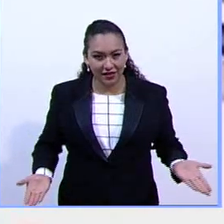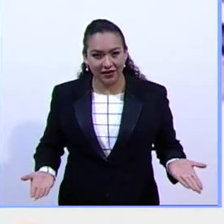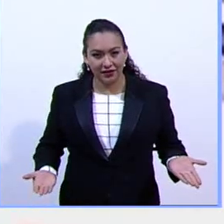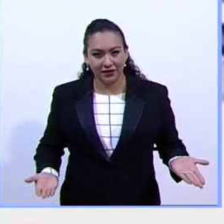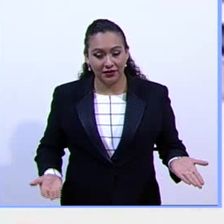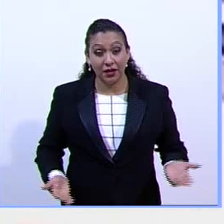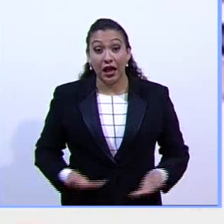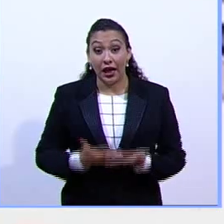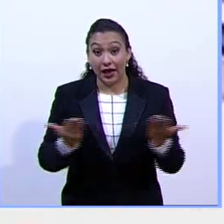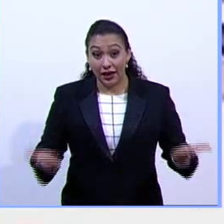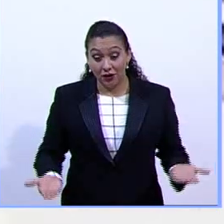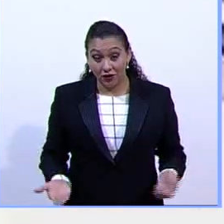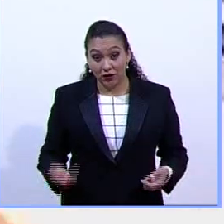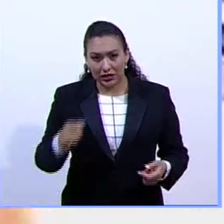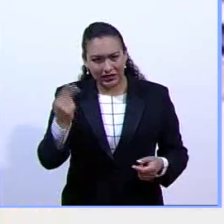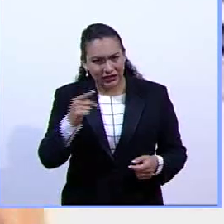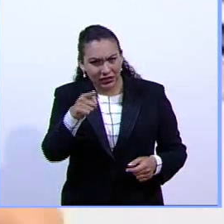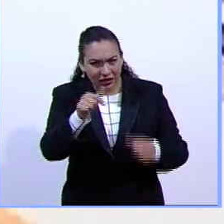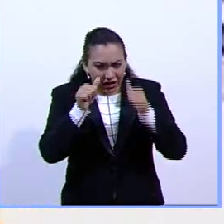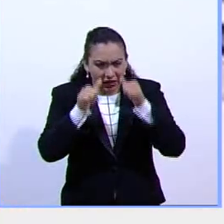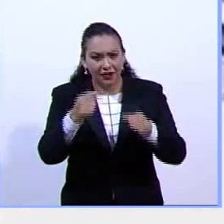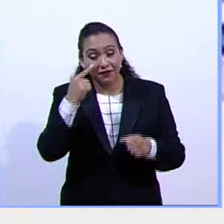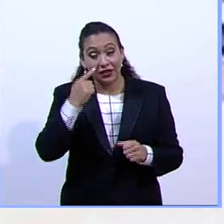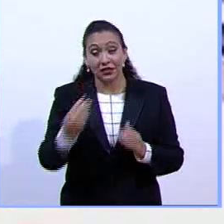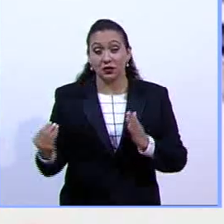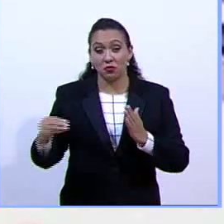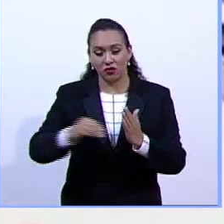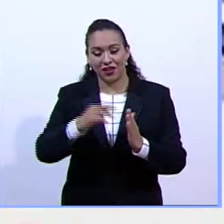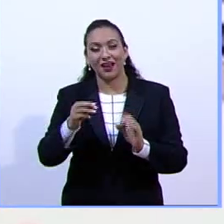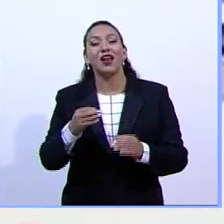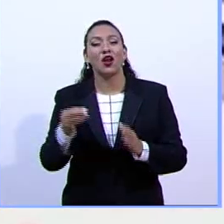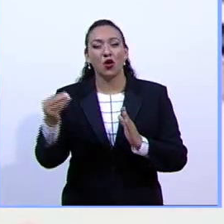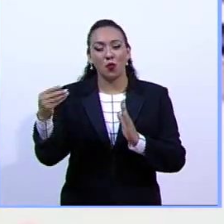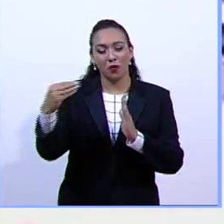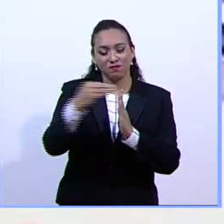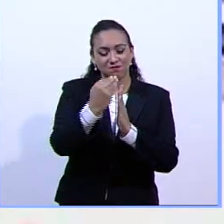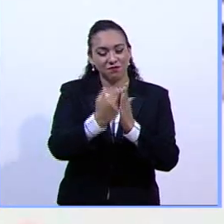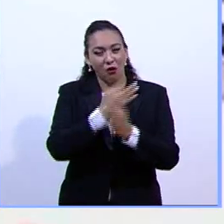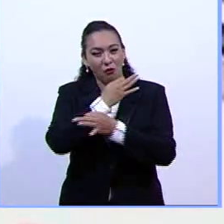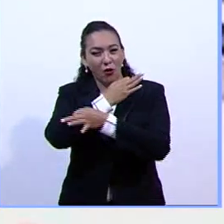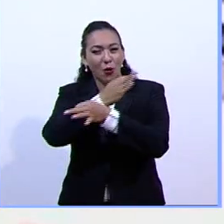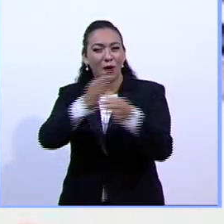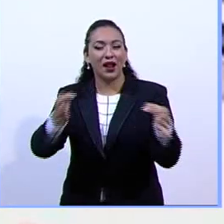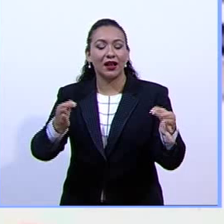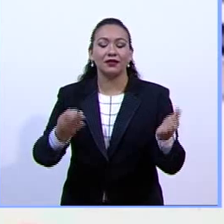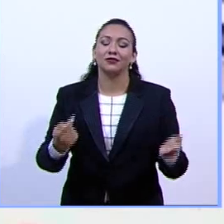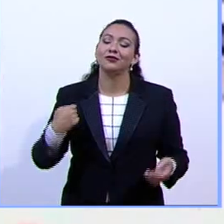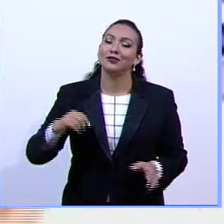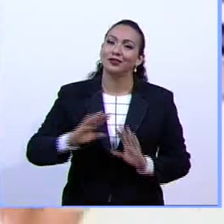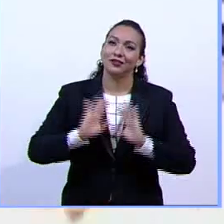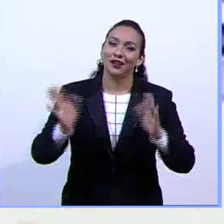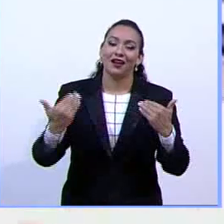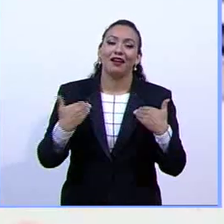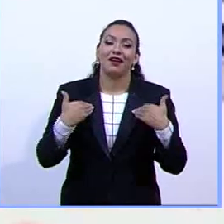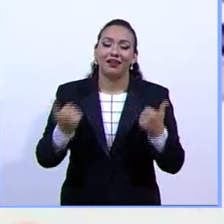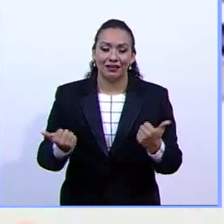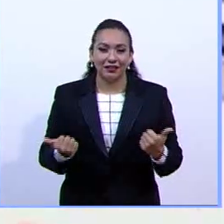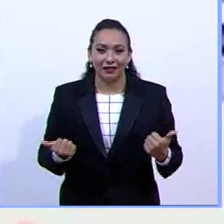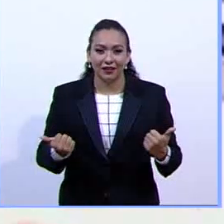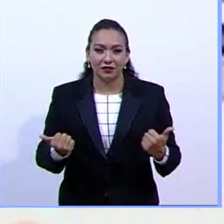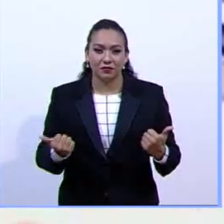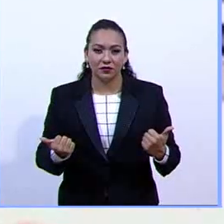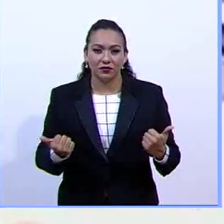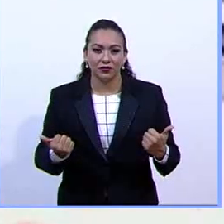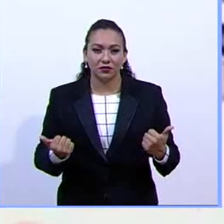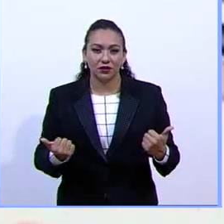observar esto. Las políticas públicas no es algo que diseñamos. Nos quedó muy bien, nos quedó